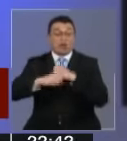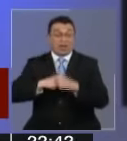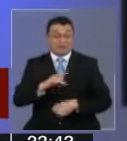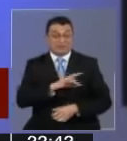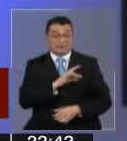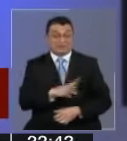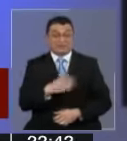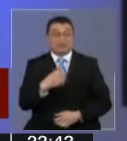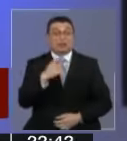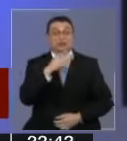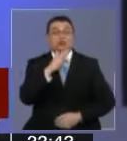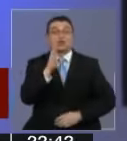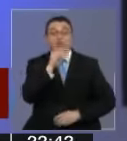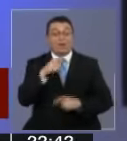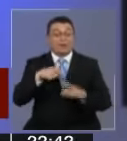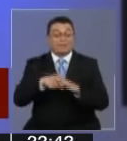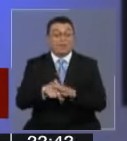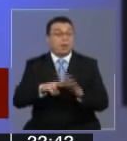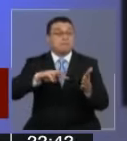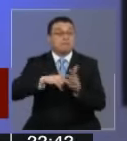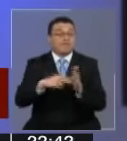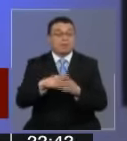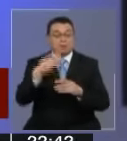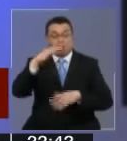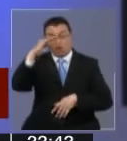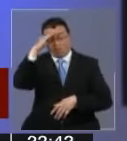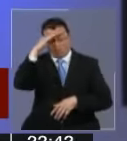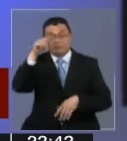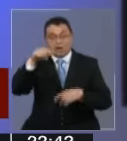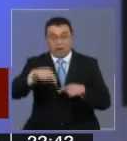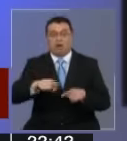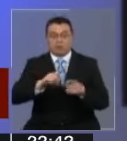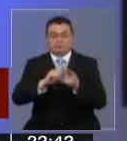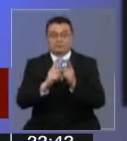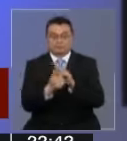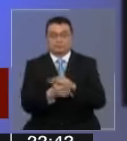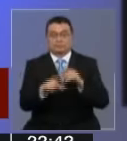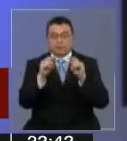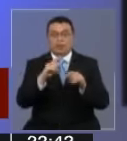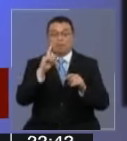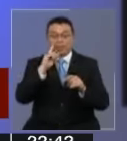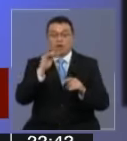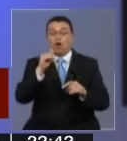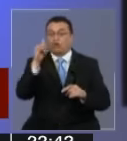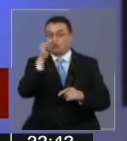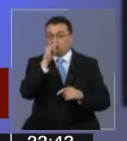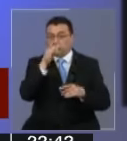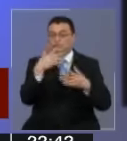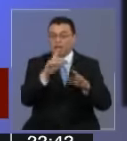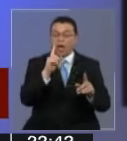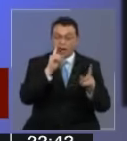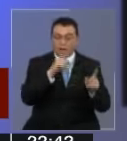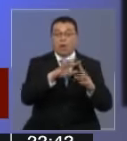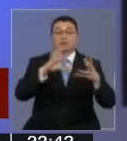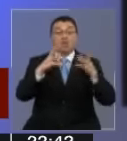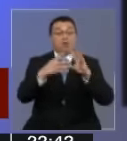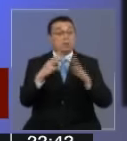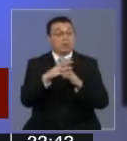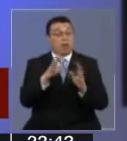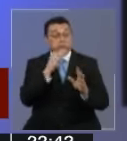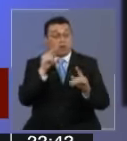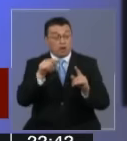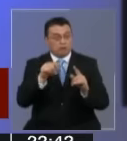que no había entrado en crisis en términos de confianza, a pesar del caso de corrupción previo, había sido el mundo militar. Con esta